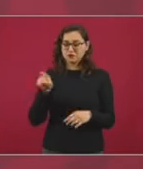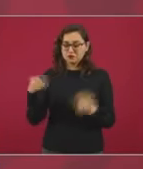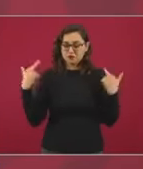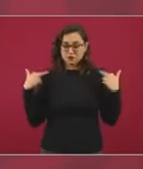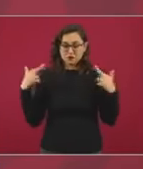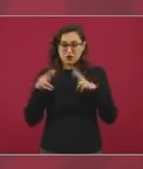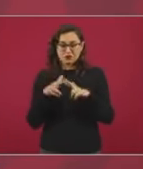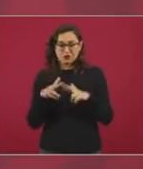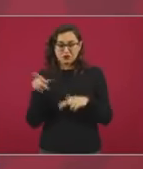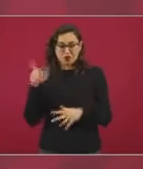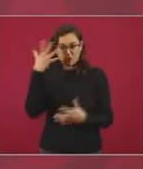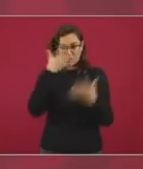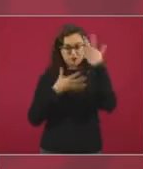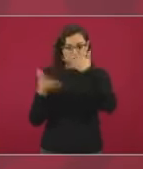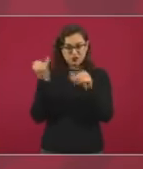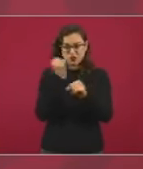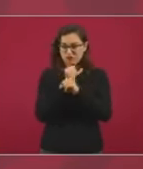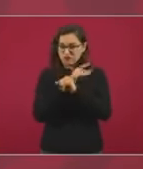correcta,